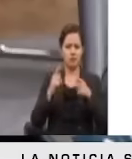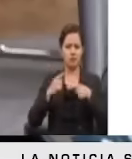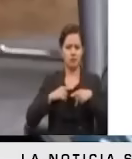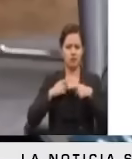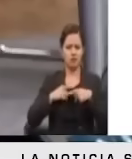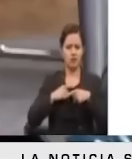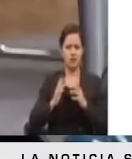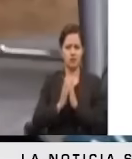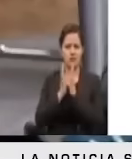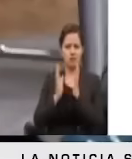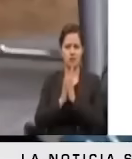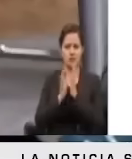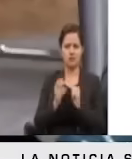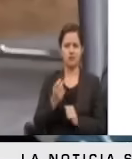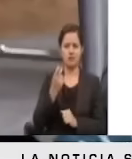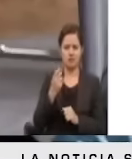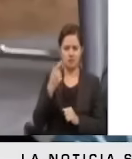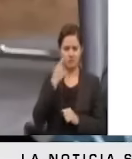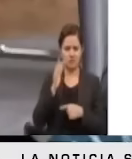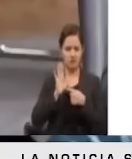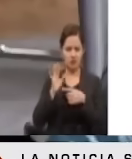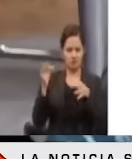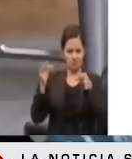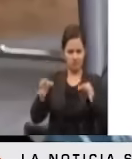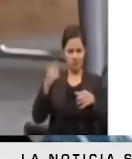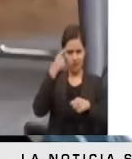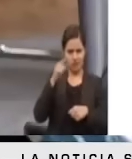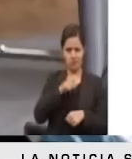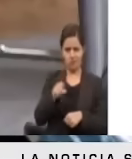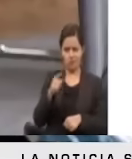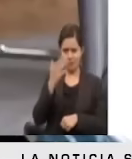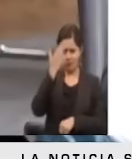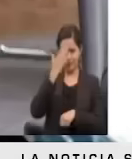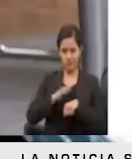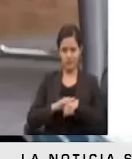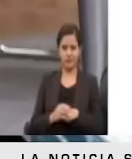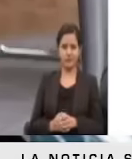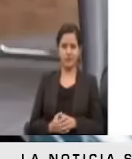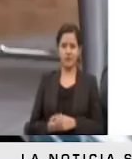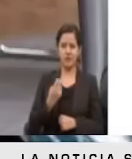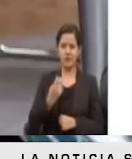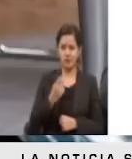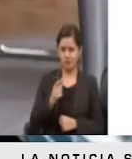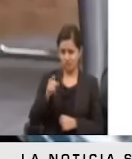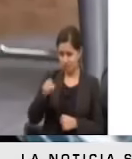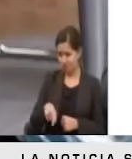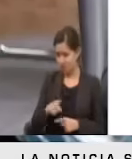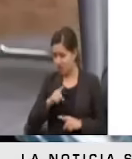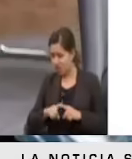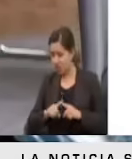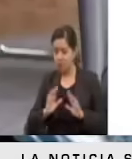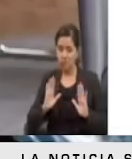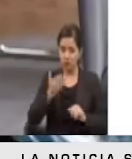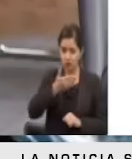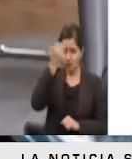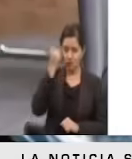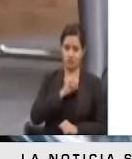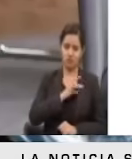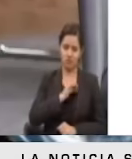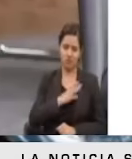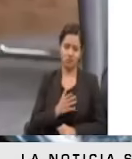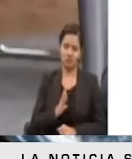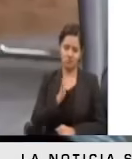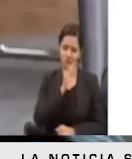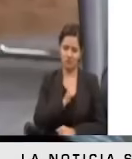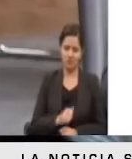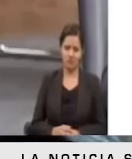Y vamos a dejar, para que no haya lugar a dudas, el señor Ninguno es quien encabeza. Pues no podemos tener miedo al señor Ninguno de ninguna manera,